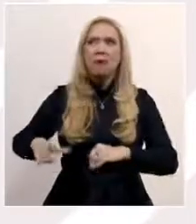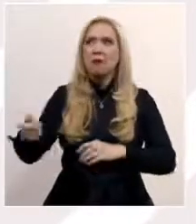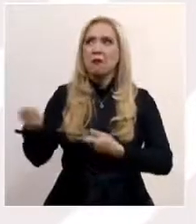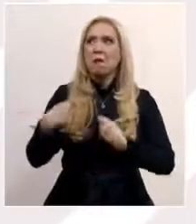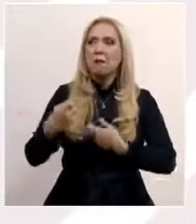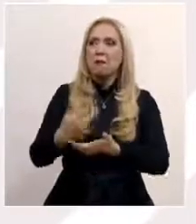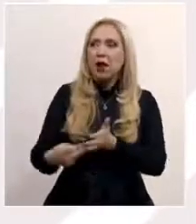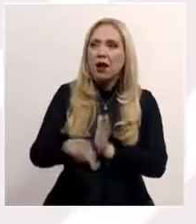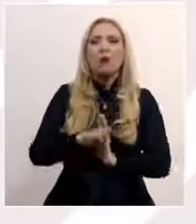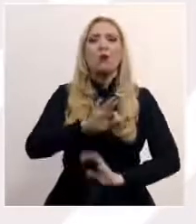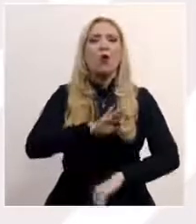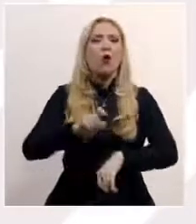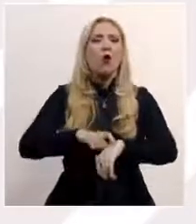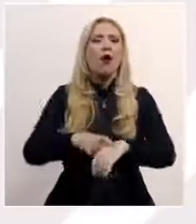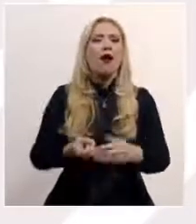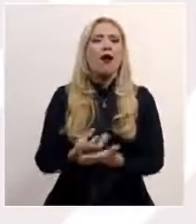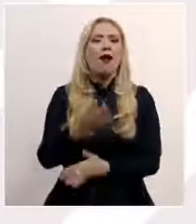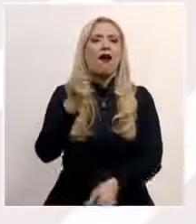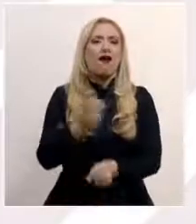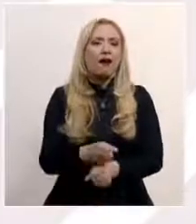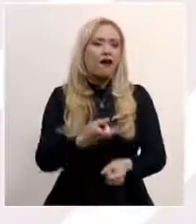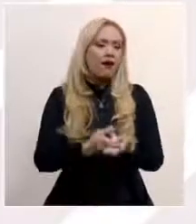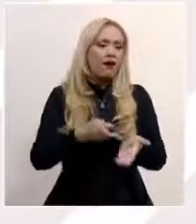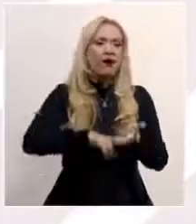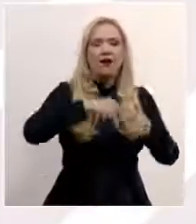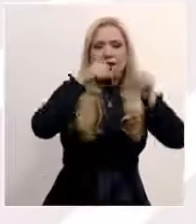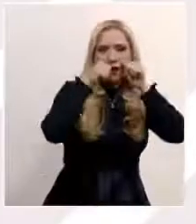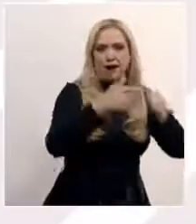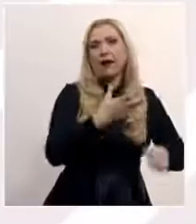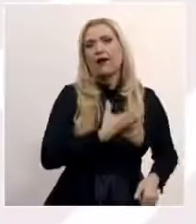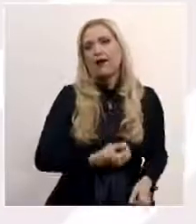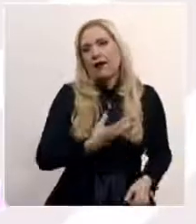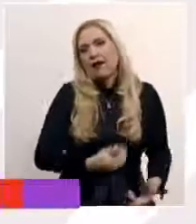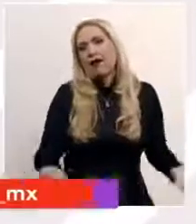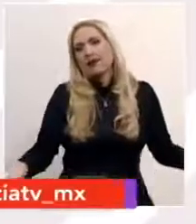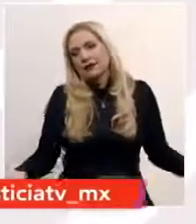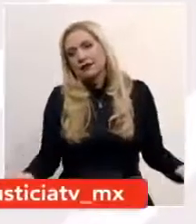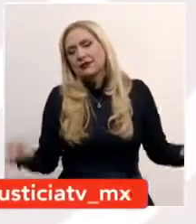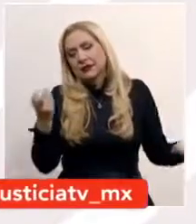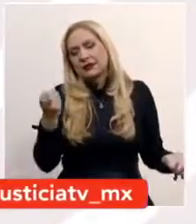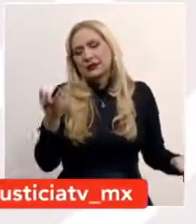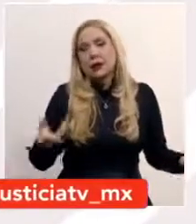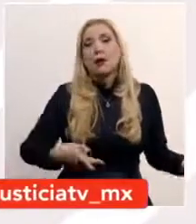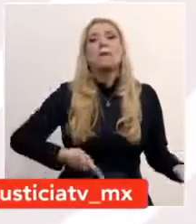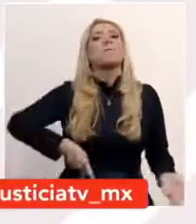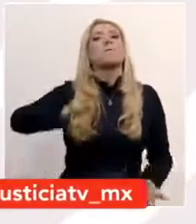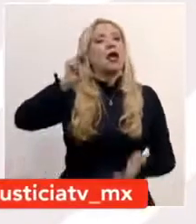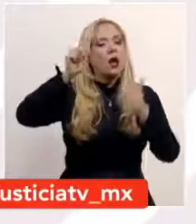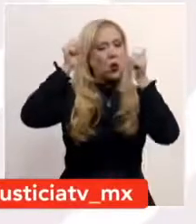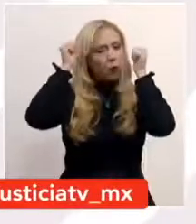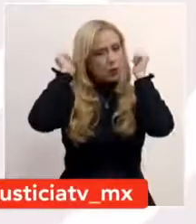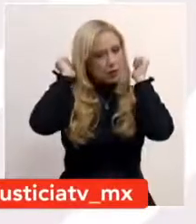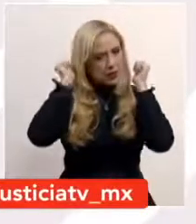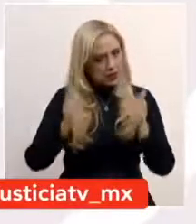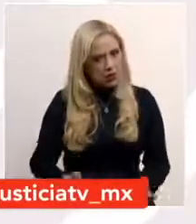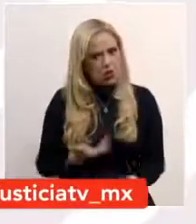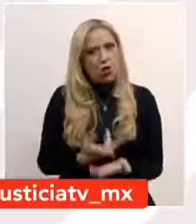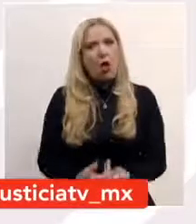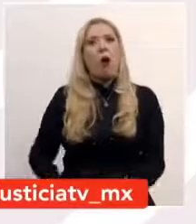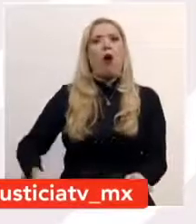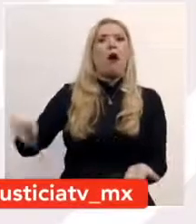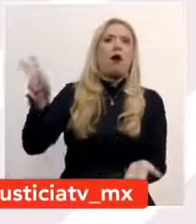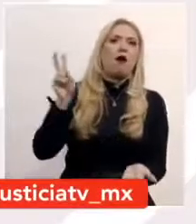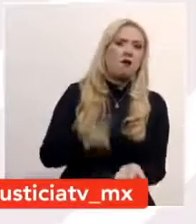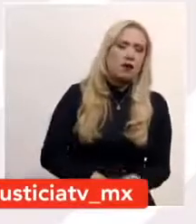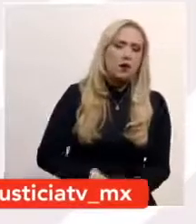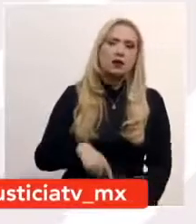actividades. Esto tiene impactos precisamente en el reconocimiento de las dobles jornadas. Es un tema que realmente